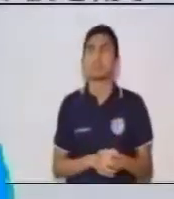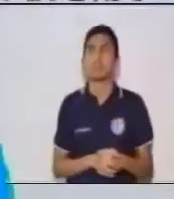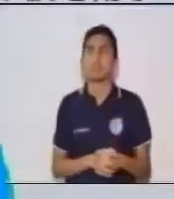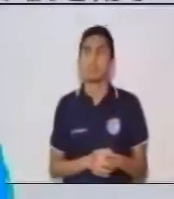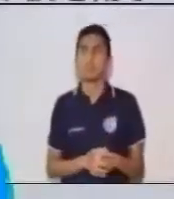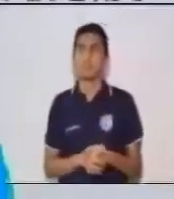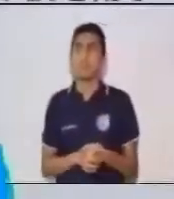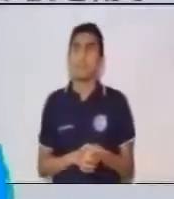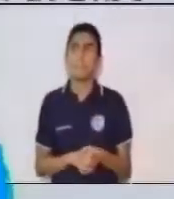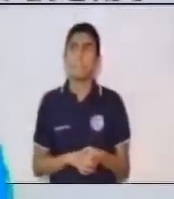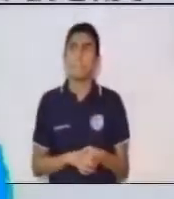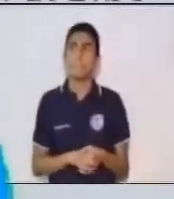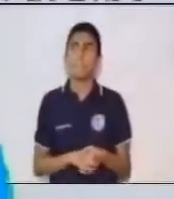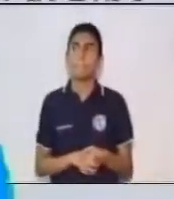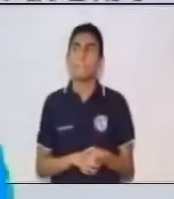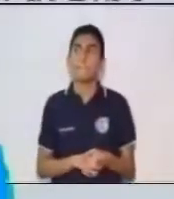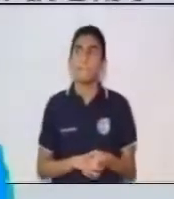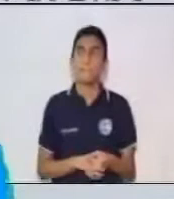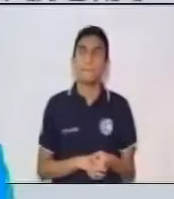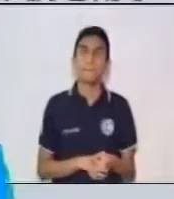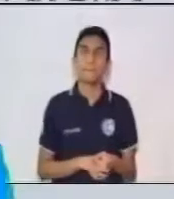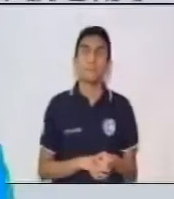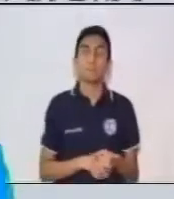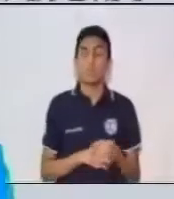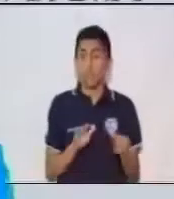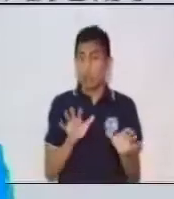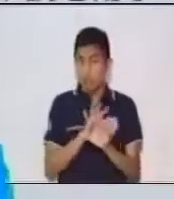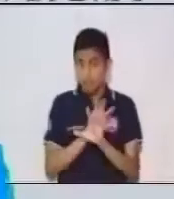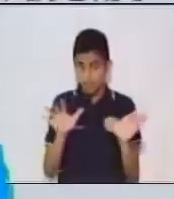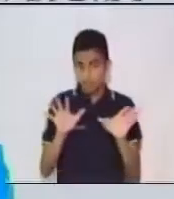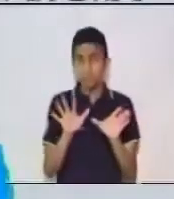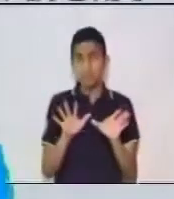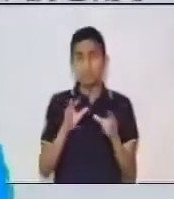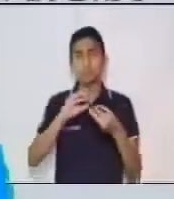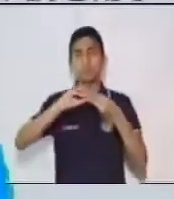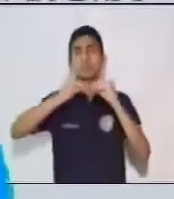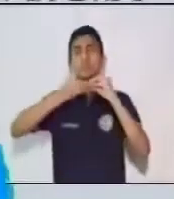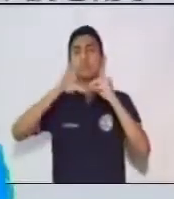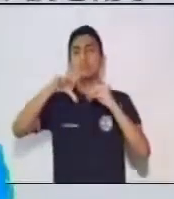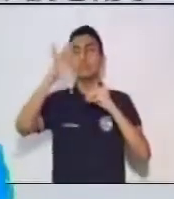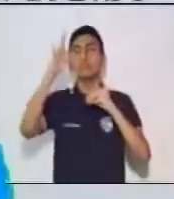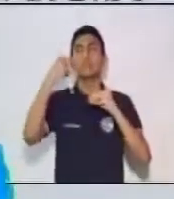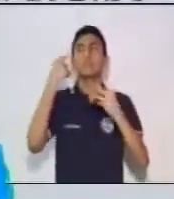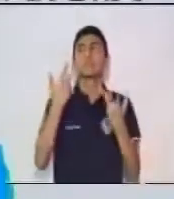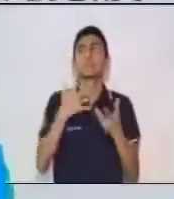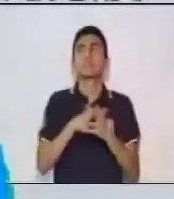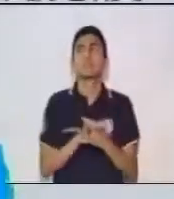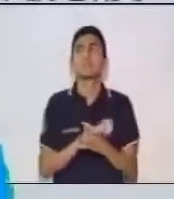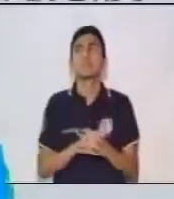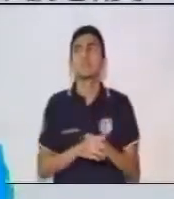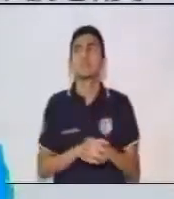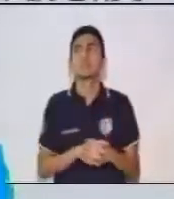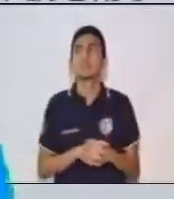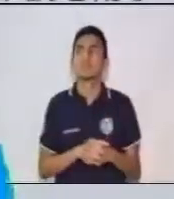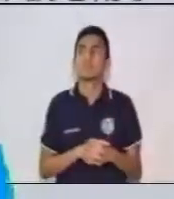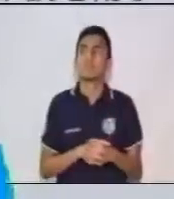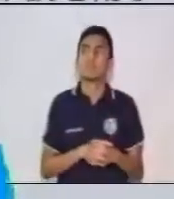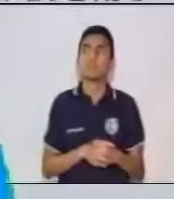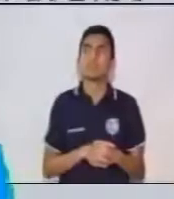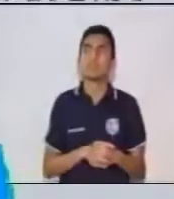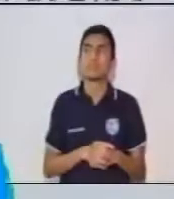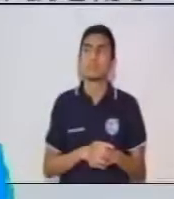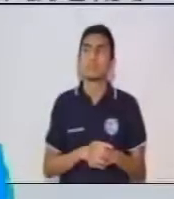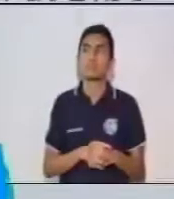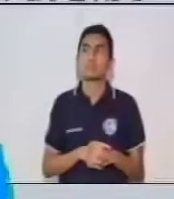más. Después, entonces ya podemos colocar los números que encontramos. 3 y 1.